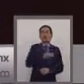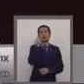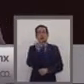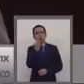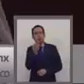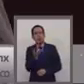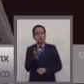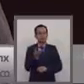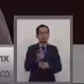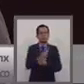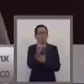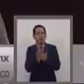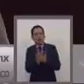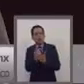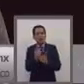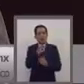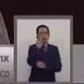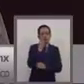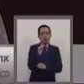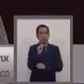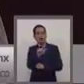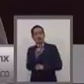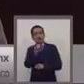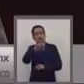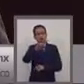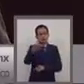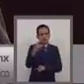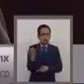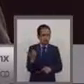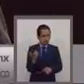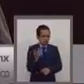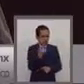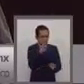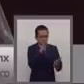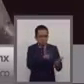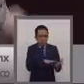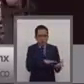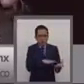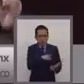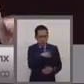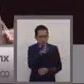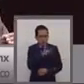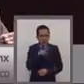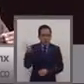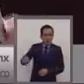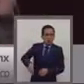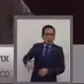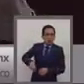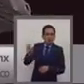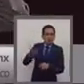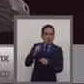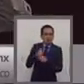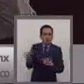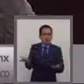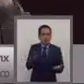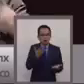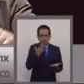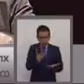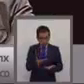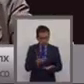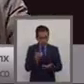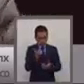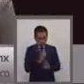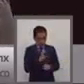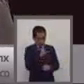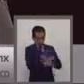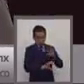platillo, pero que en los hechos es una forma más de endeudamiento del gobierno federal y que ni siquiera compite en monto con